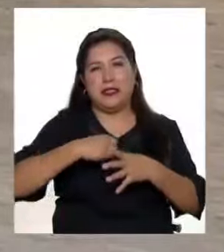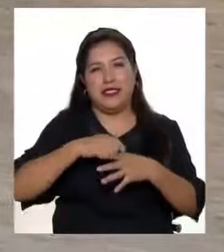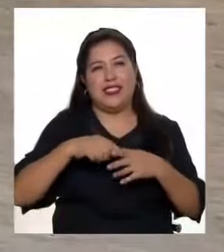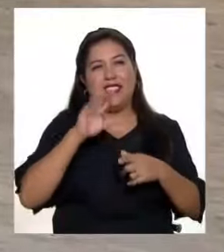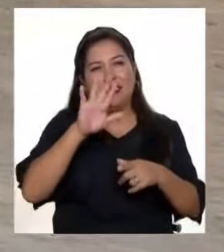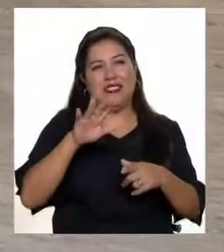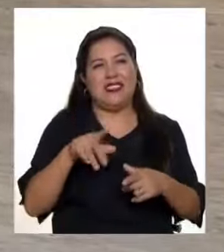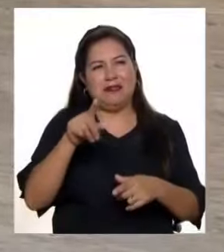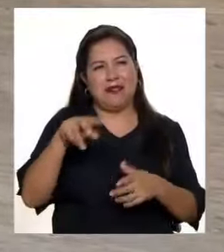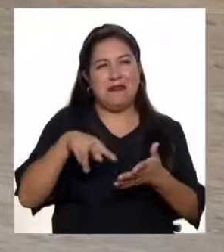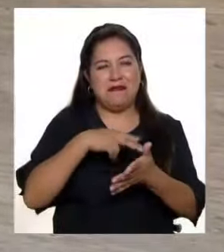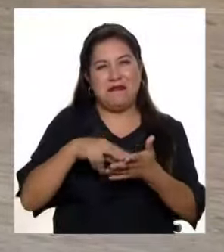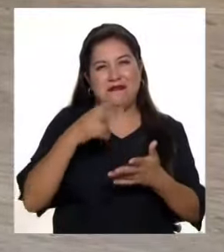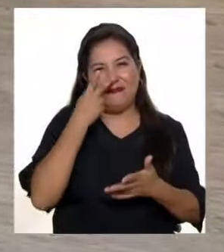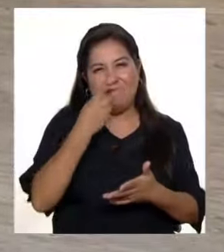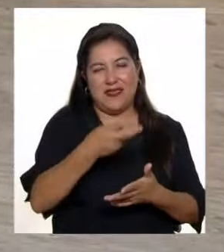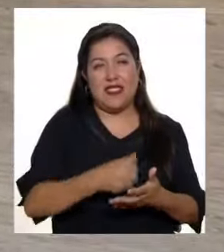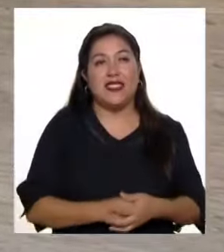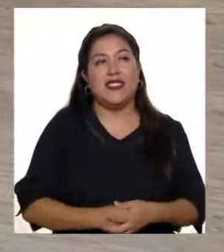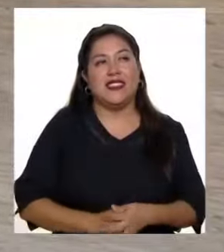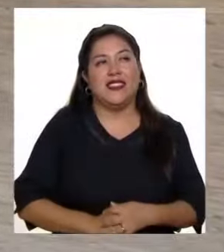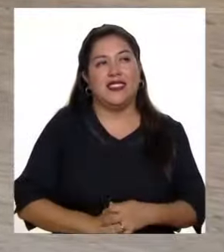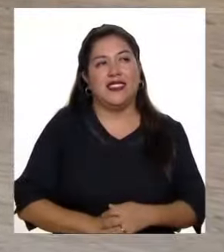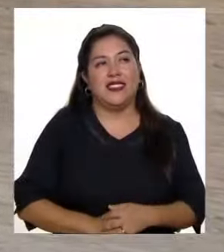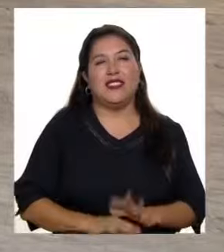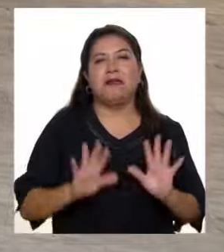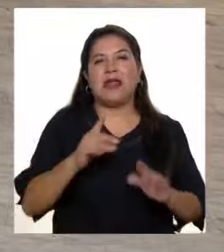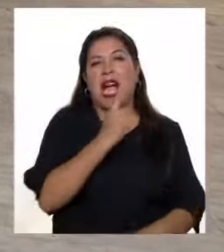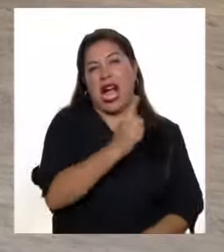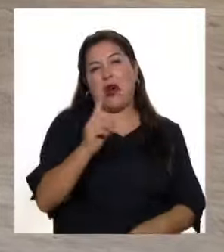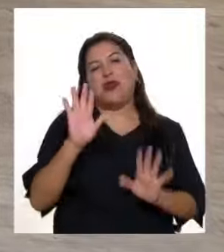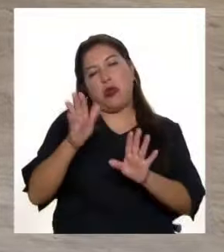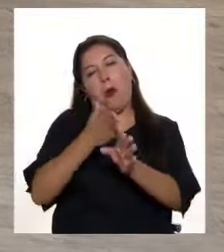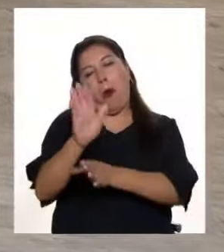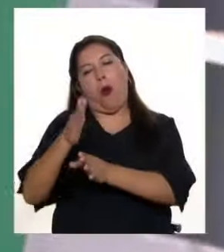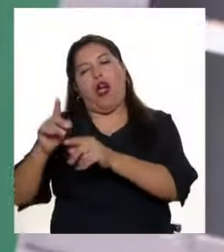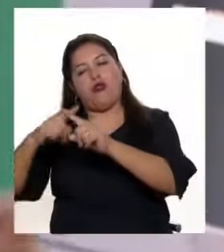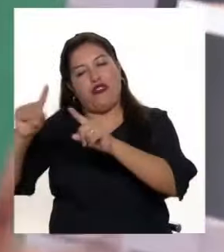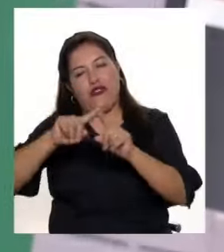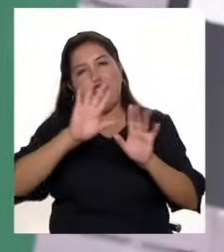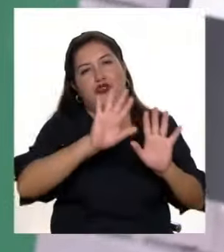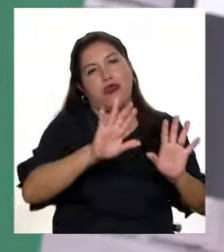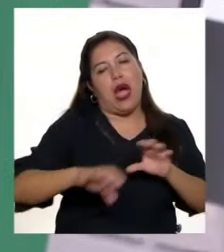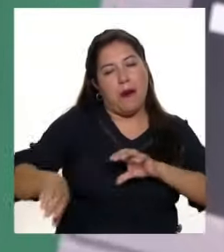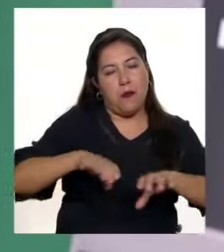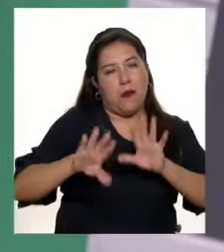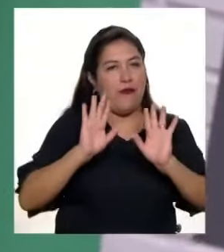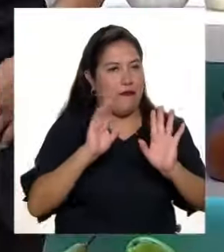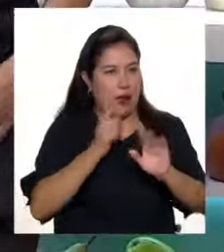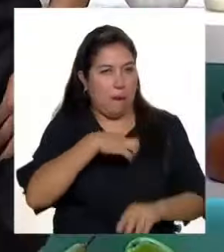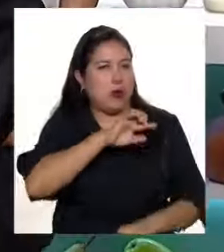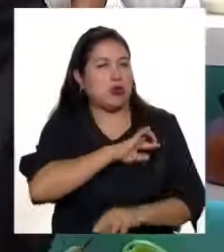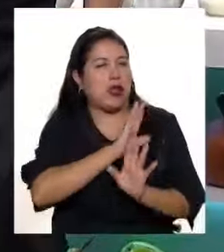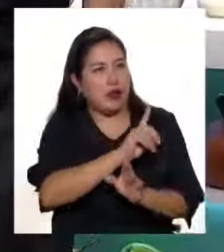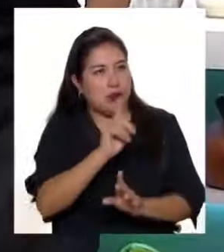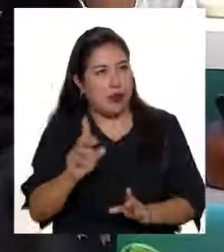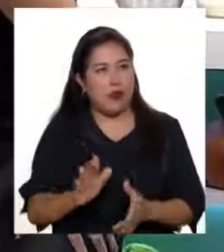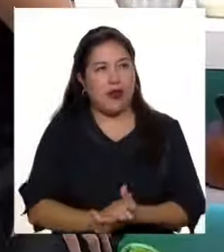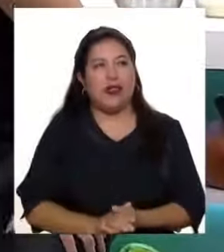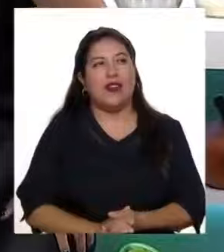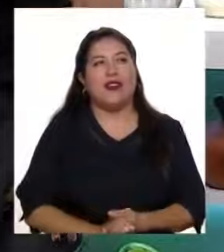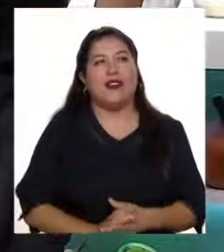ejemplo, mira. Ah, genial. Cada uno tiene su propia personalidad, ¿no? Pero tienes que estar en personaje, sí, poseído. Pero con los ojos blancos. Con los ojos